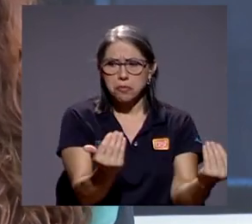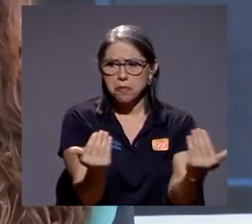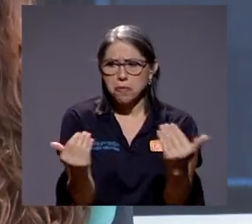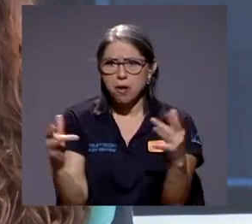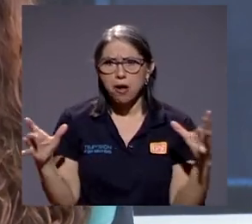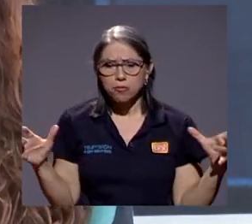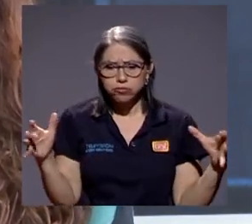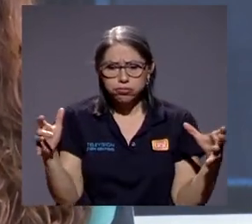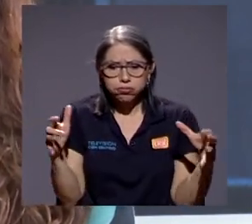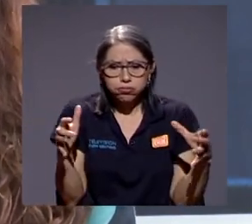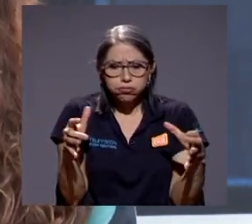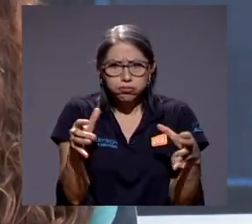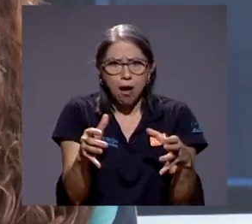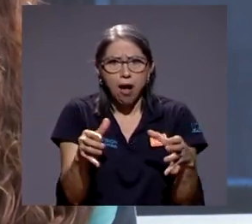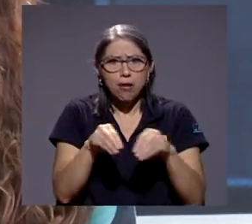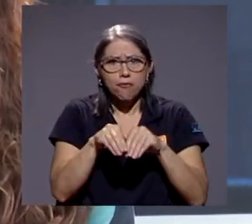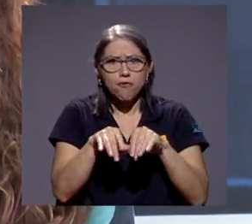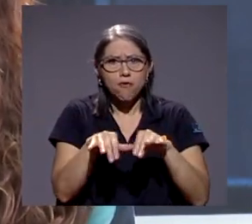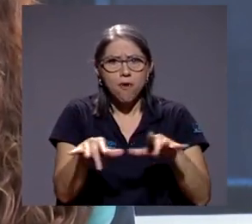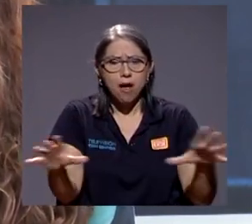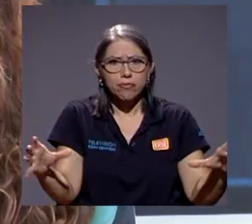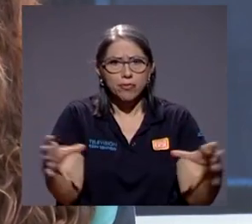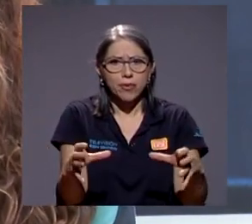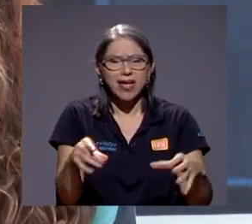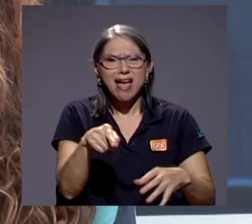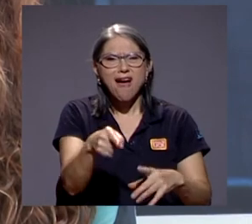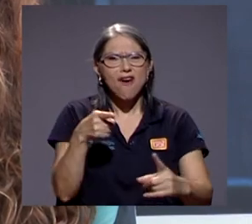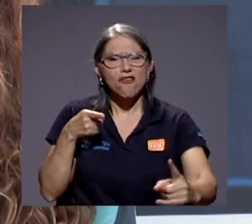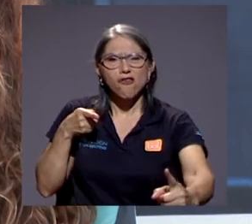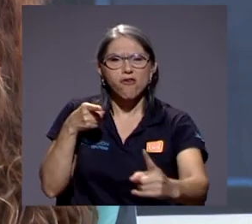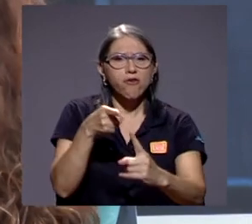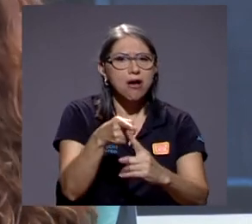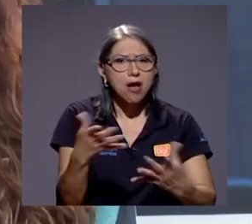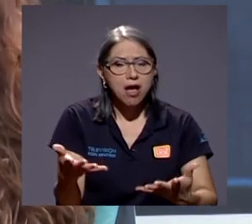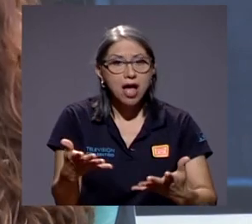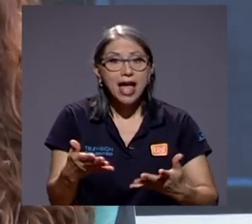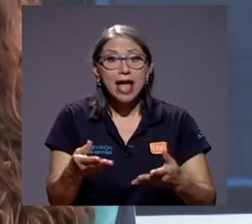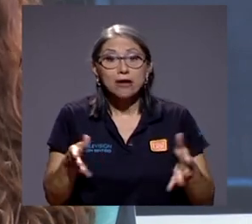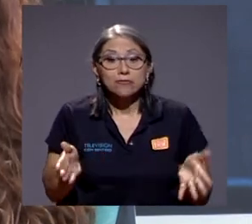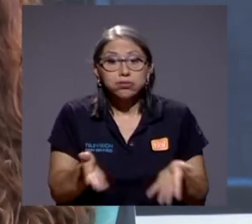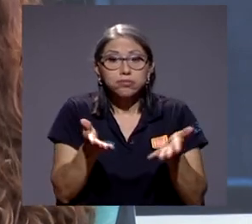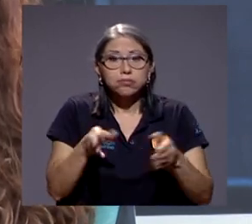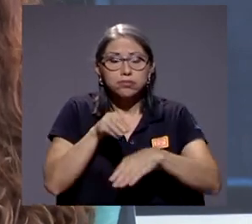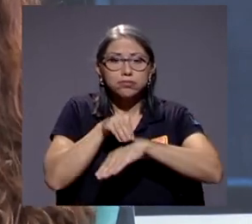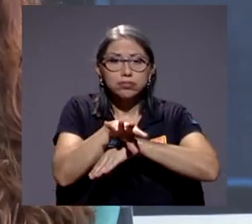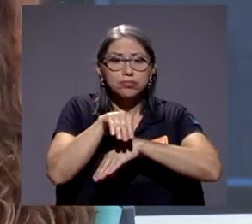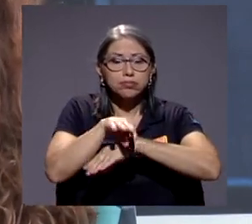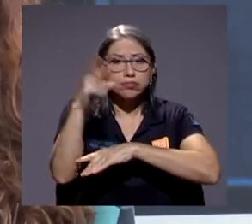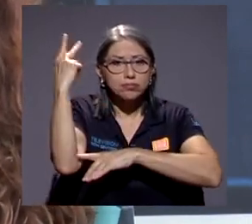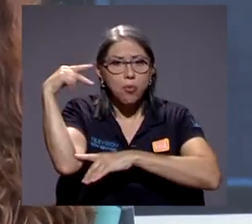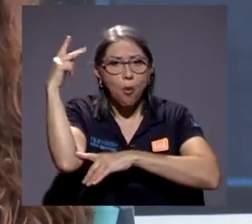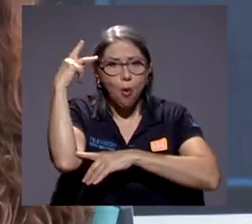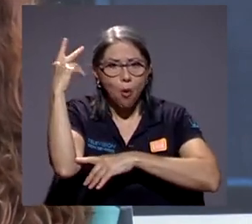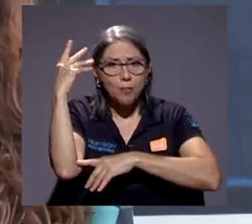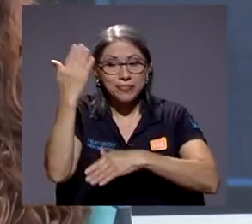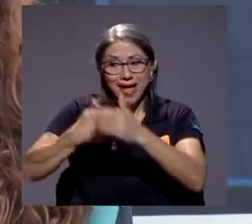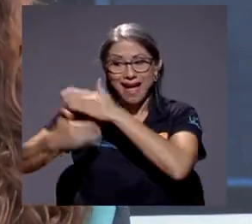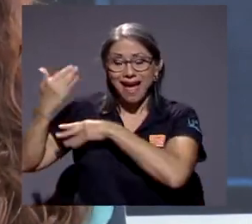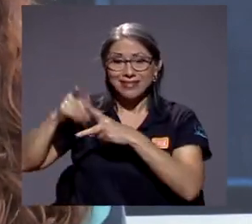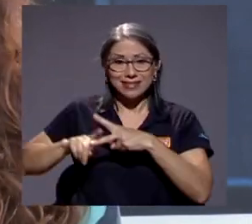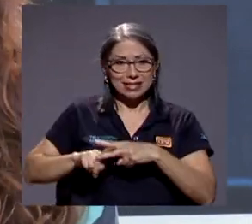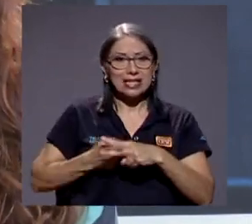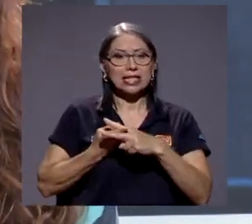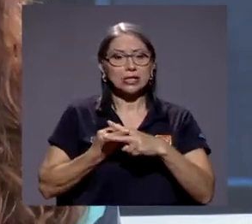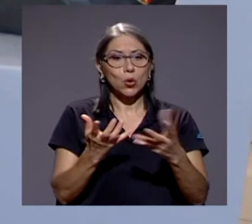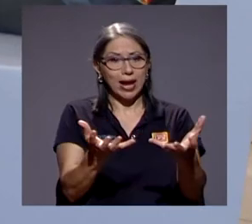conformación de esta organización básicamente lo que pretendemos es generar incidencia política desde el inicio planteamos es